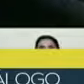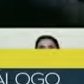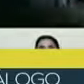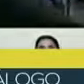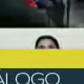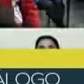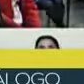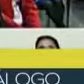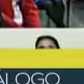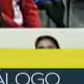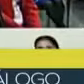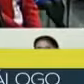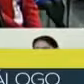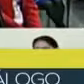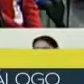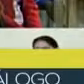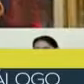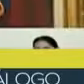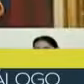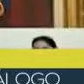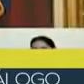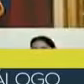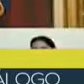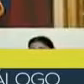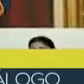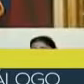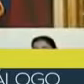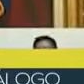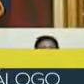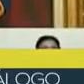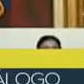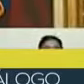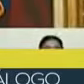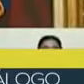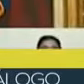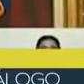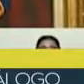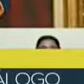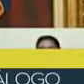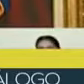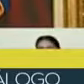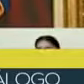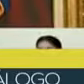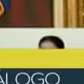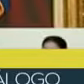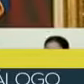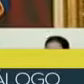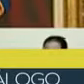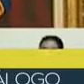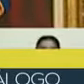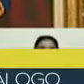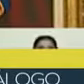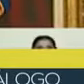entre otros que uno admira desde casi niño. El béisbol.